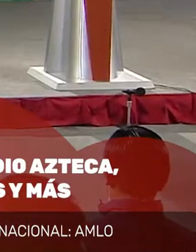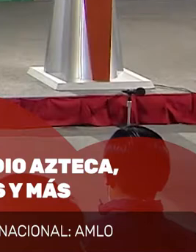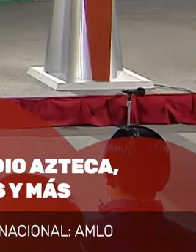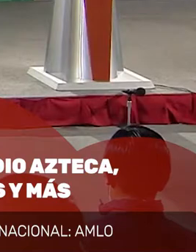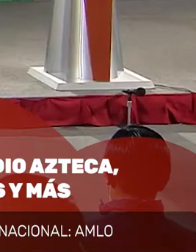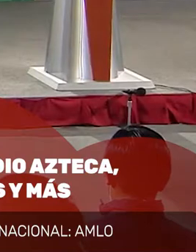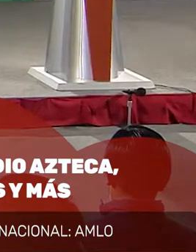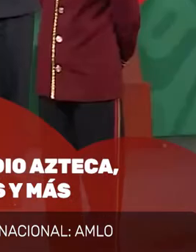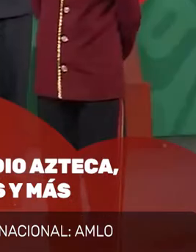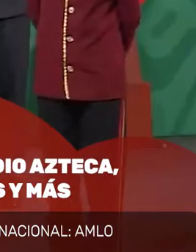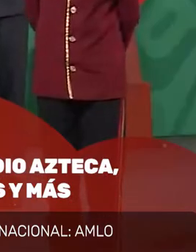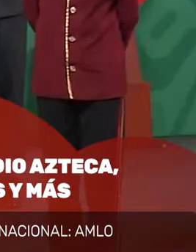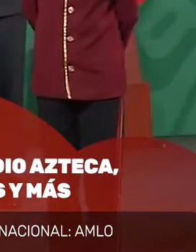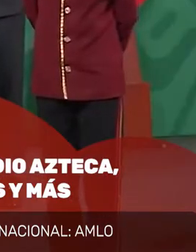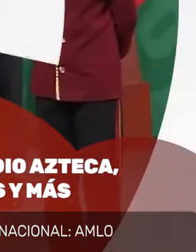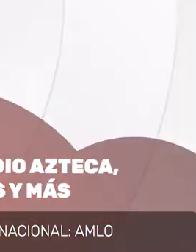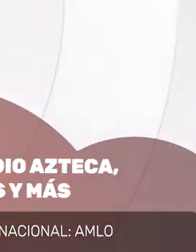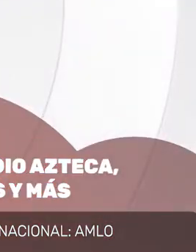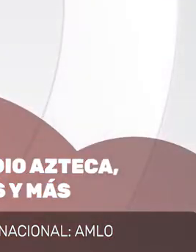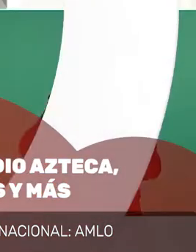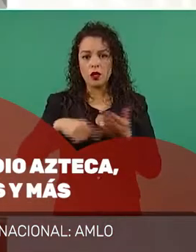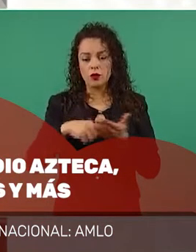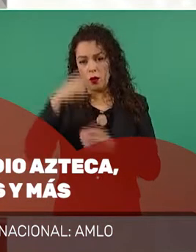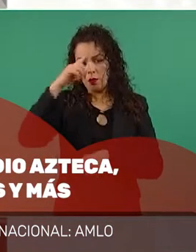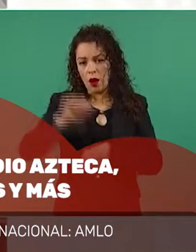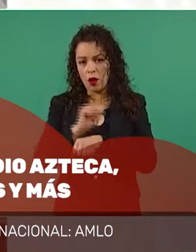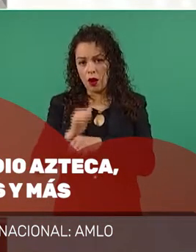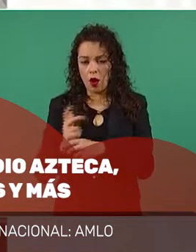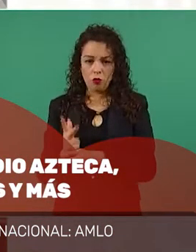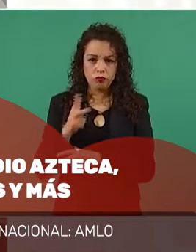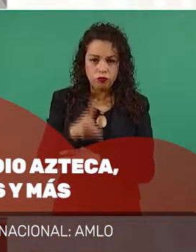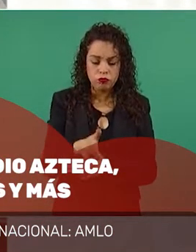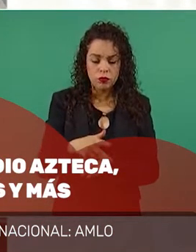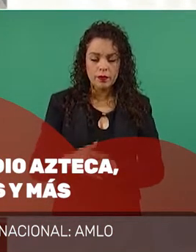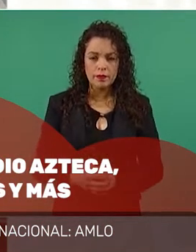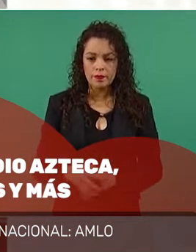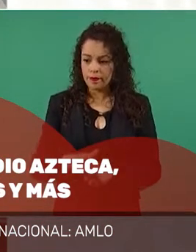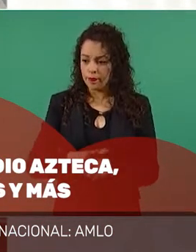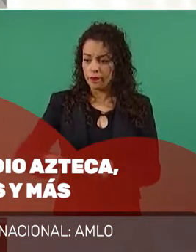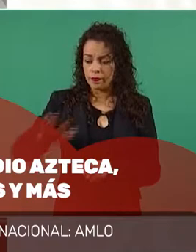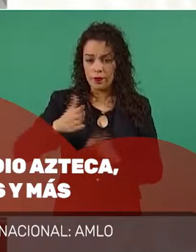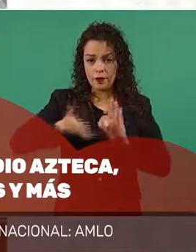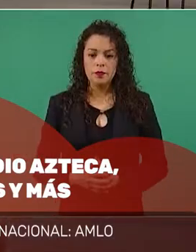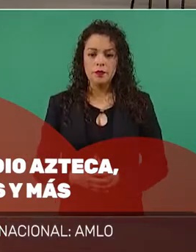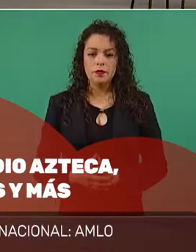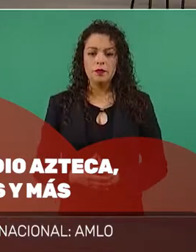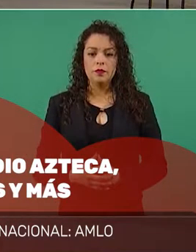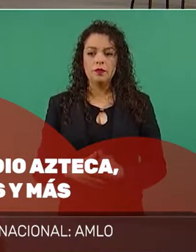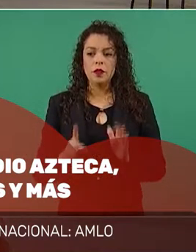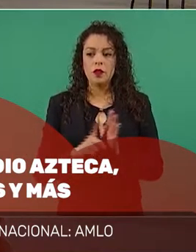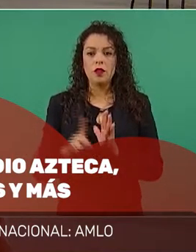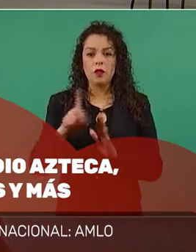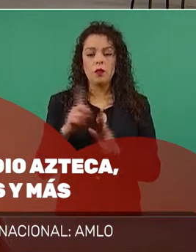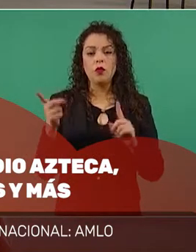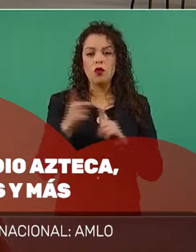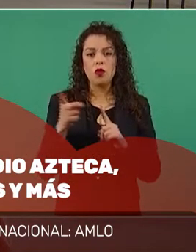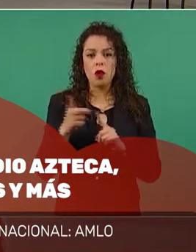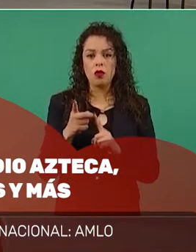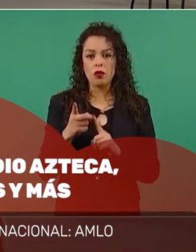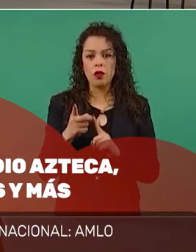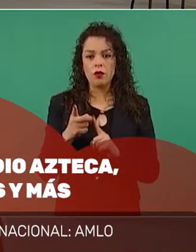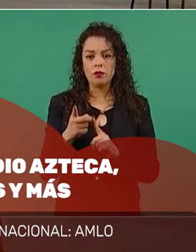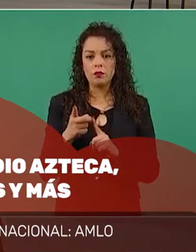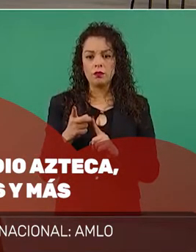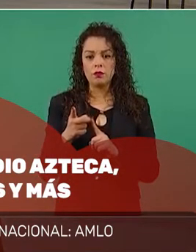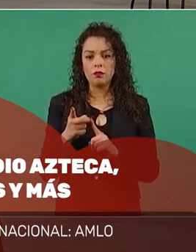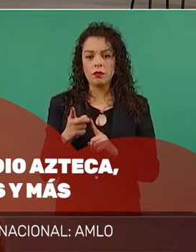cual se llevará a cabo el próximo 15 de septiembre. El mandatario dijo que se trata de bienes que han sido confiscados y todo lo que se obtenga se destinará para